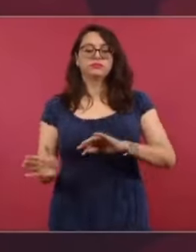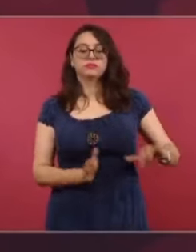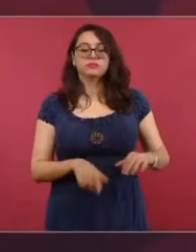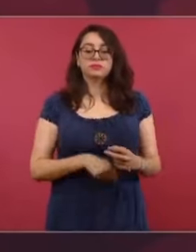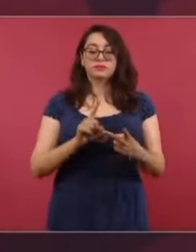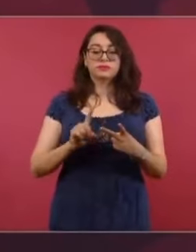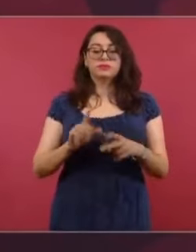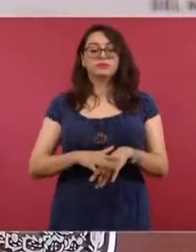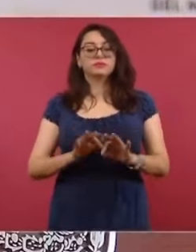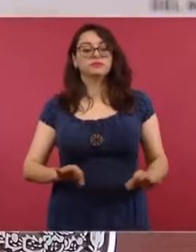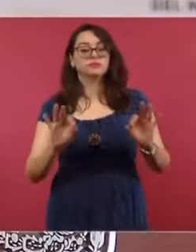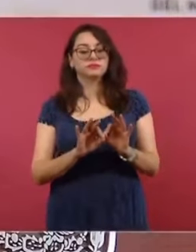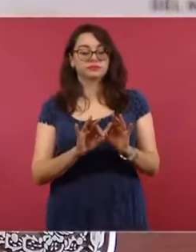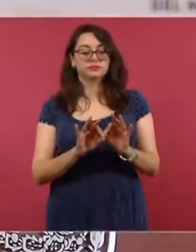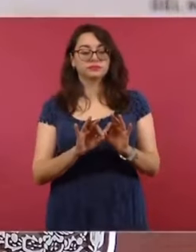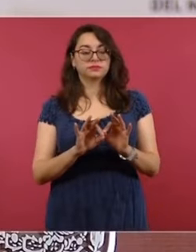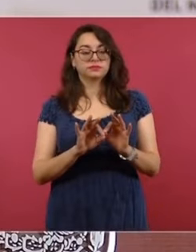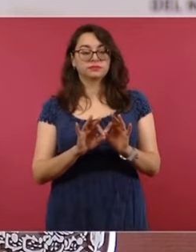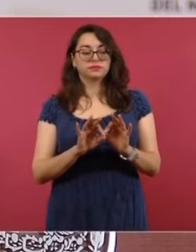más importante,